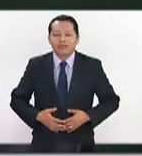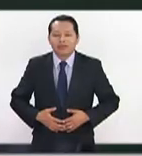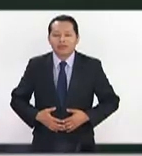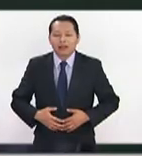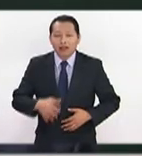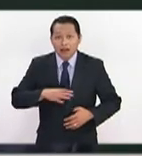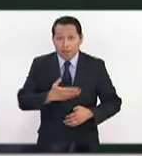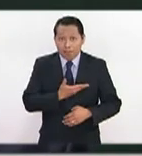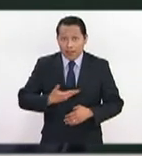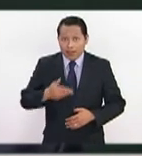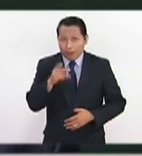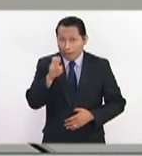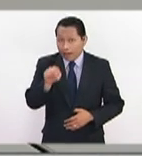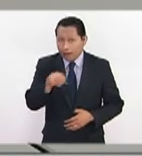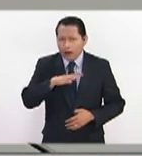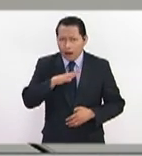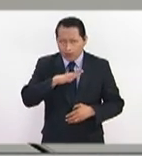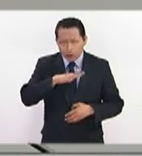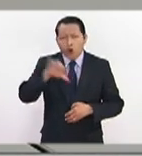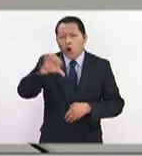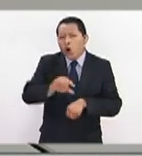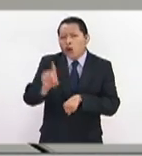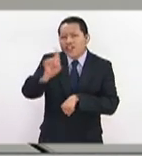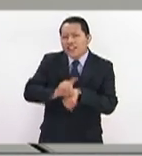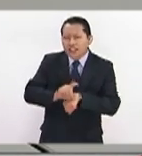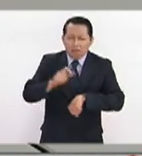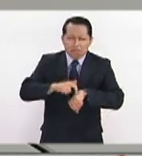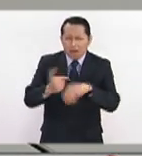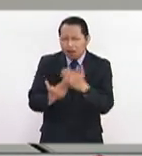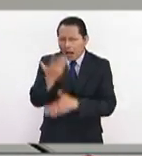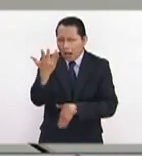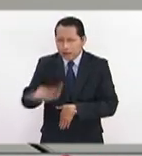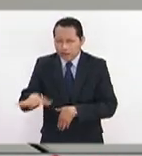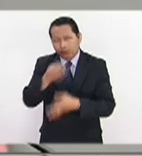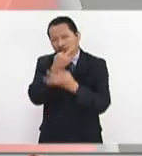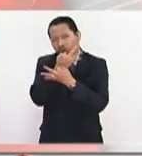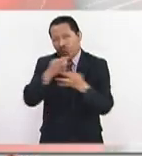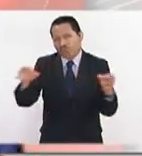El presidente Enrique Peña Nieto dará un mensaje a medios a las 10 de la mañana.